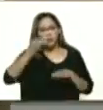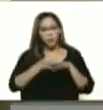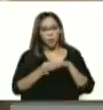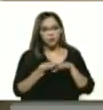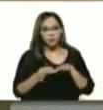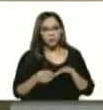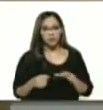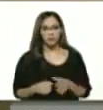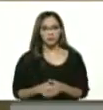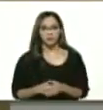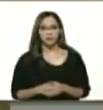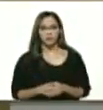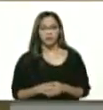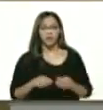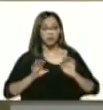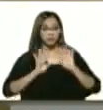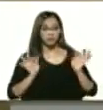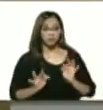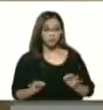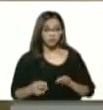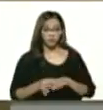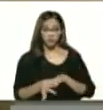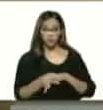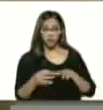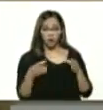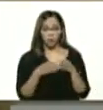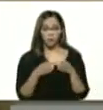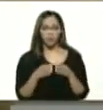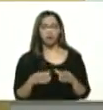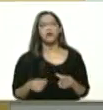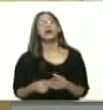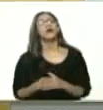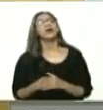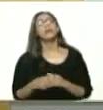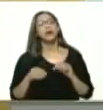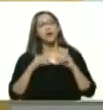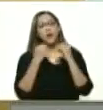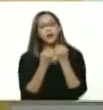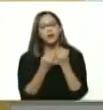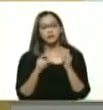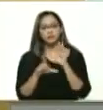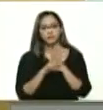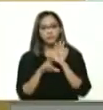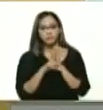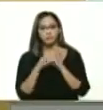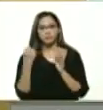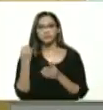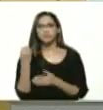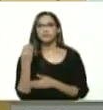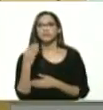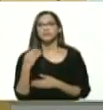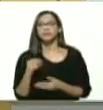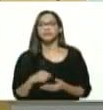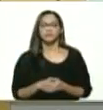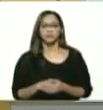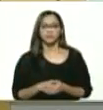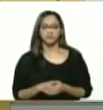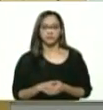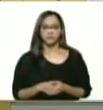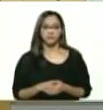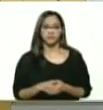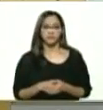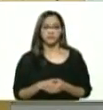nominal y voto lista y para los órganos legislativos de las asambleas a los legisladores de las asambleas